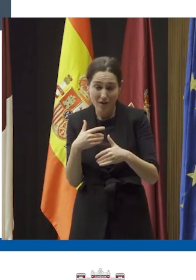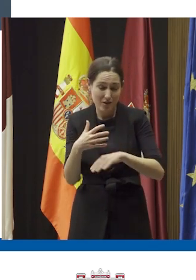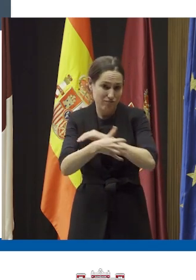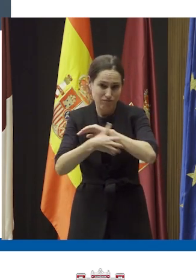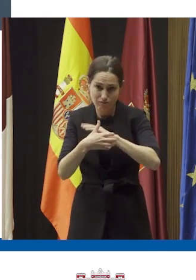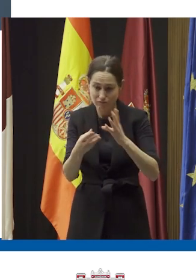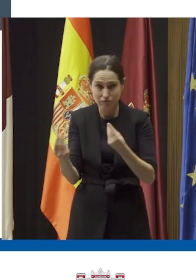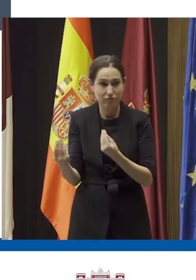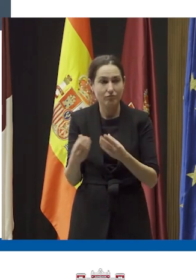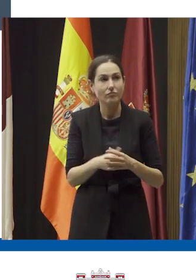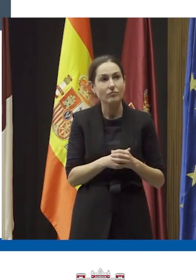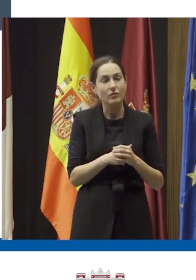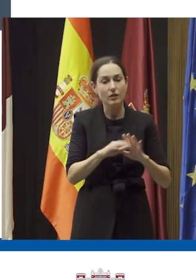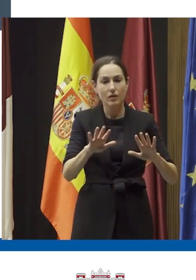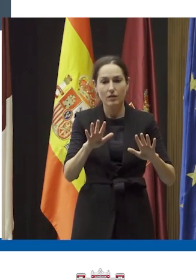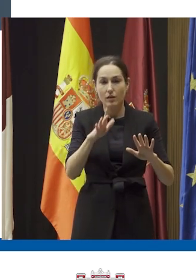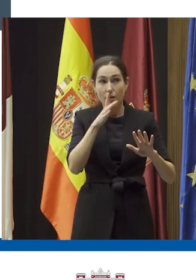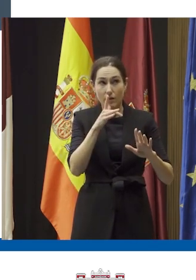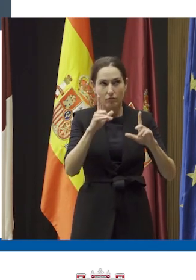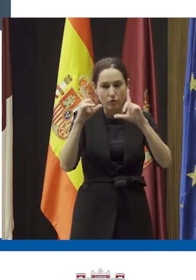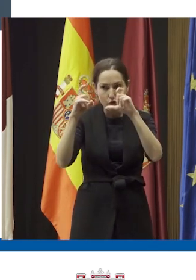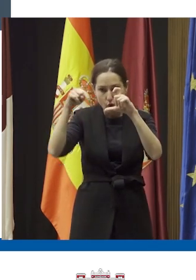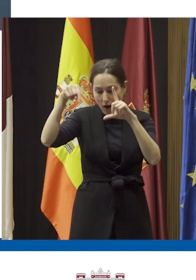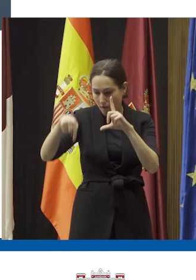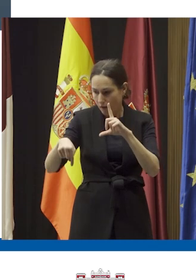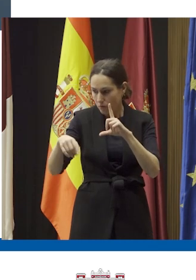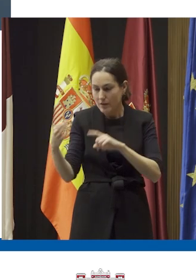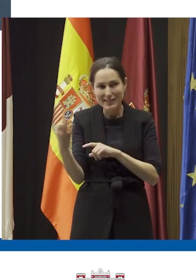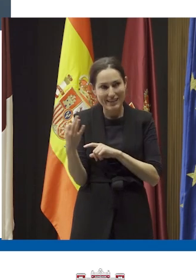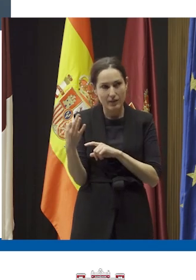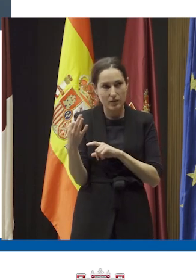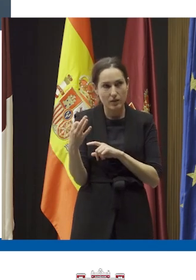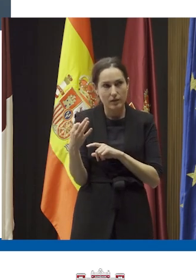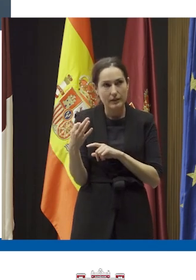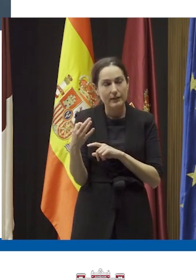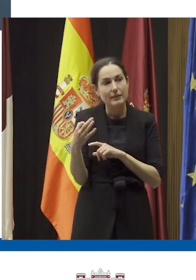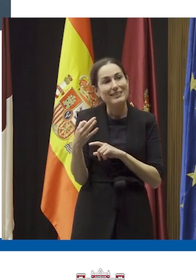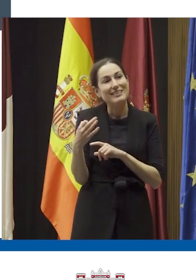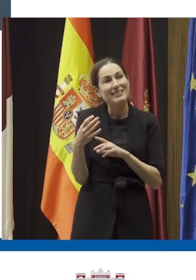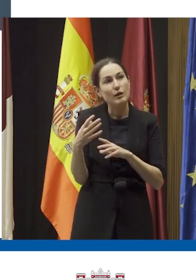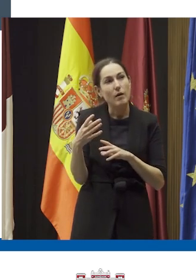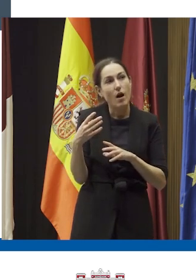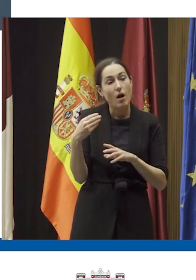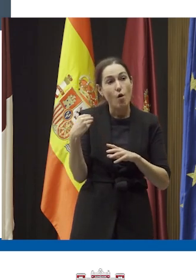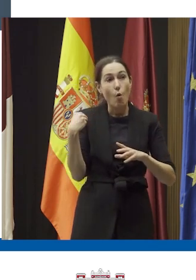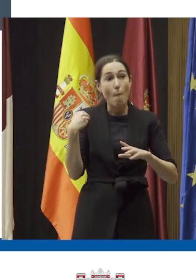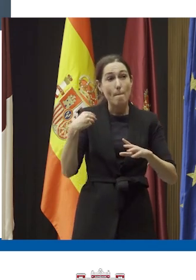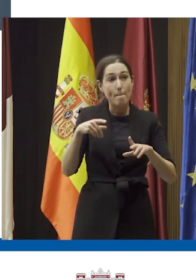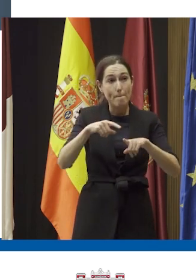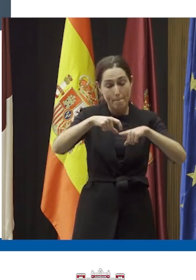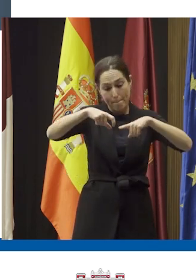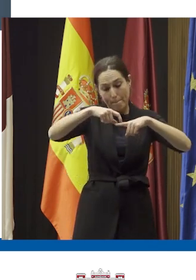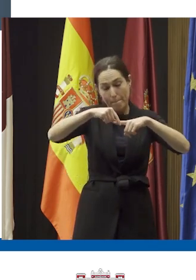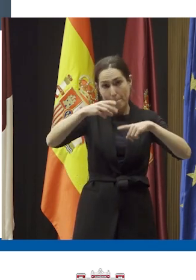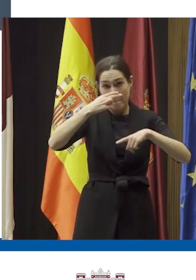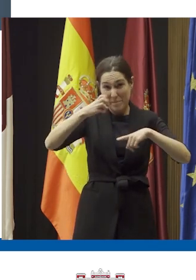ocasiones. Bueno, y lo que es más sorprendente, la foto de abajo es una excavación de una momia, una prótesis del dedo